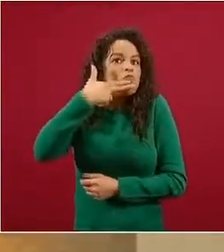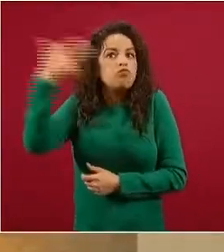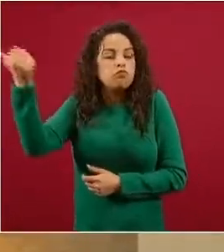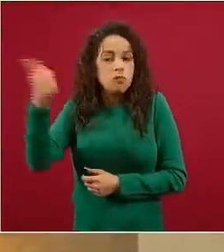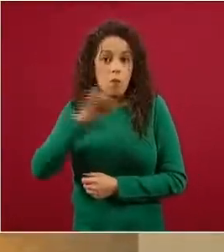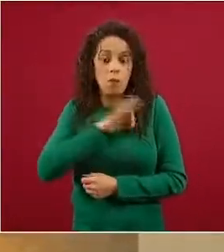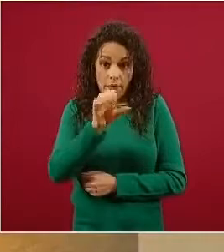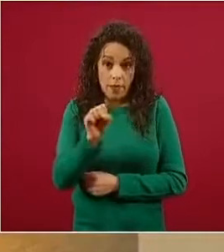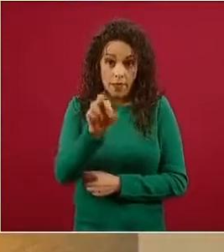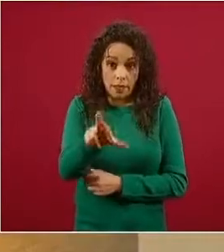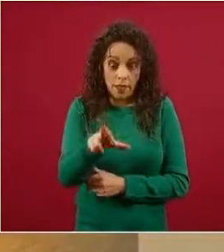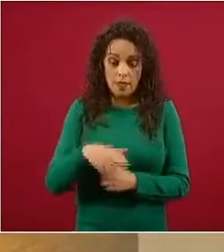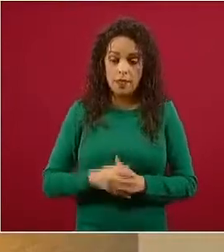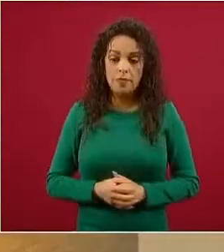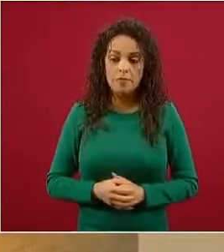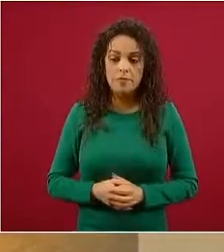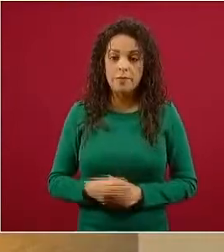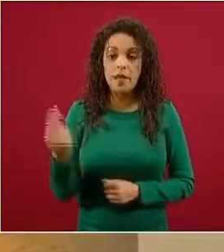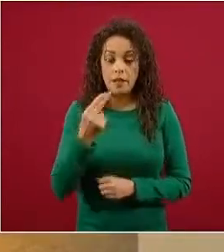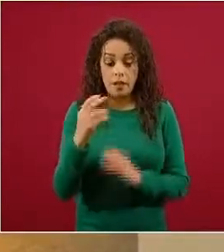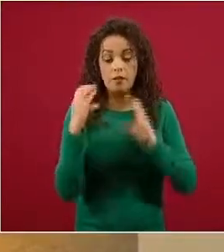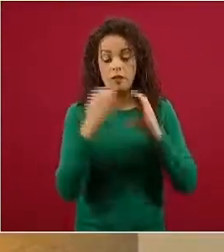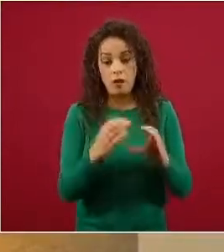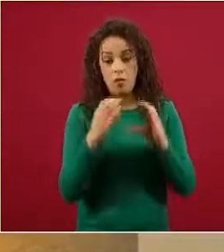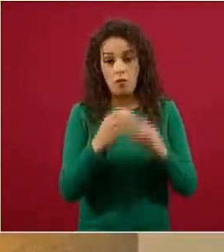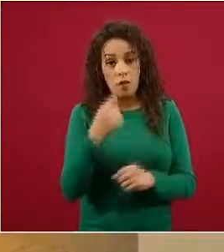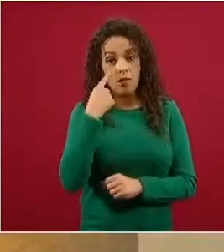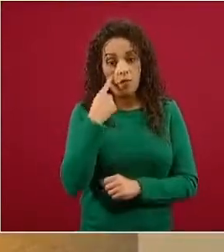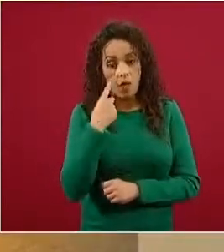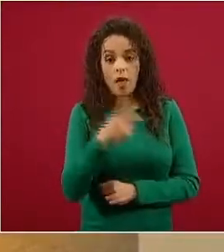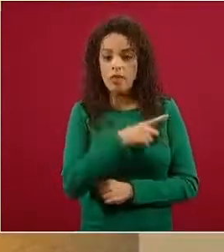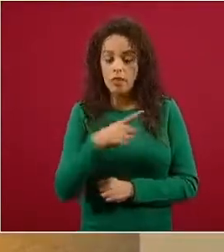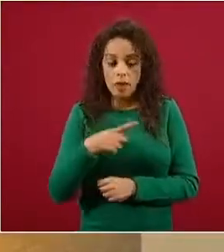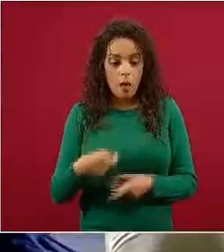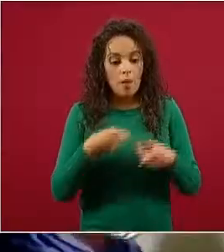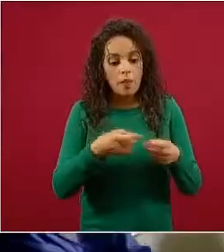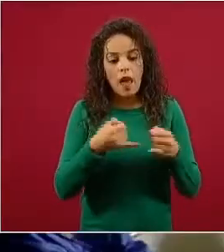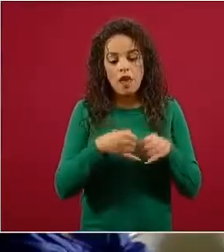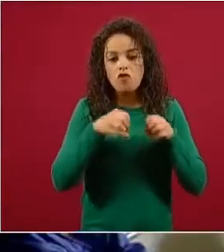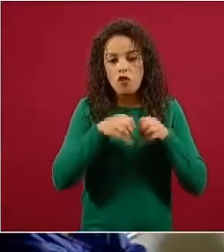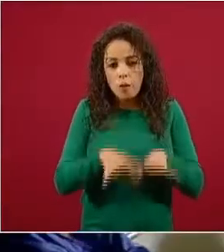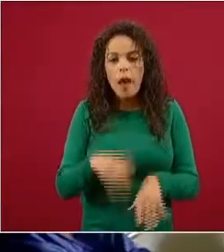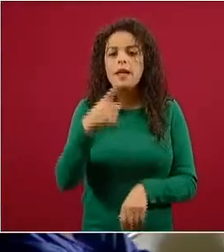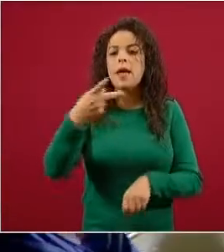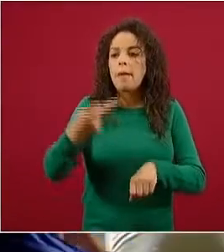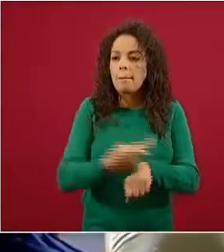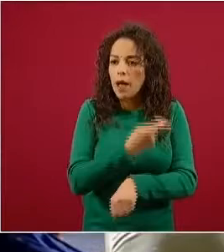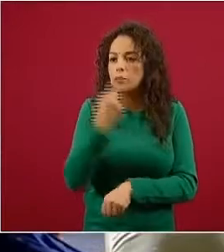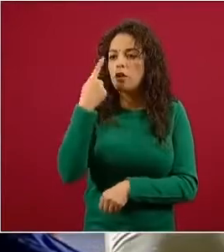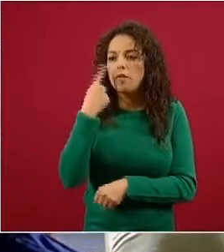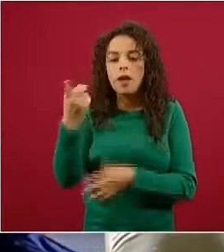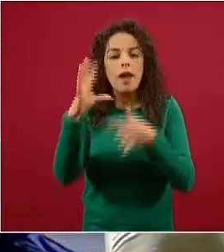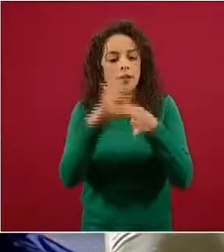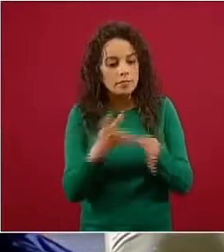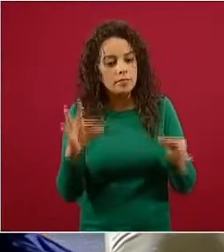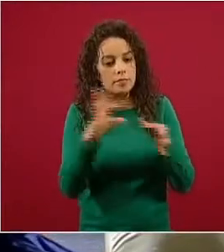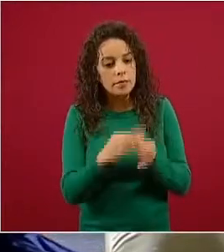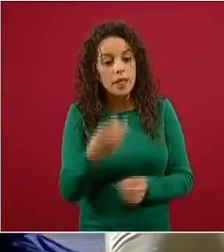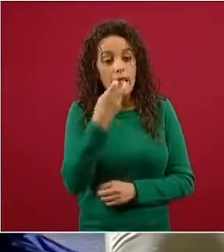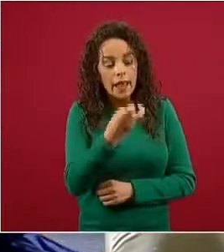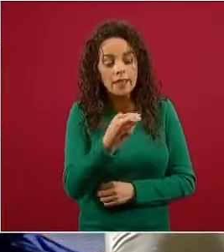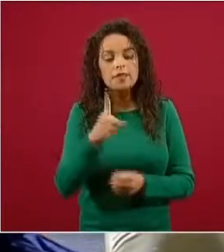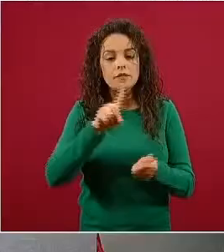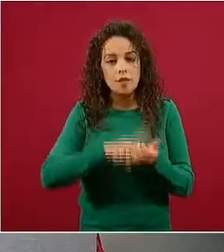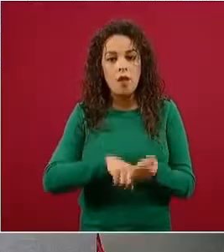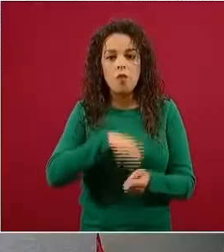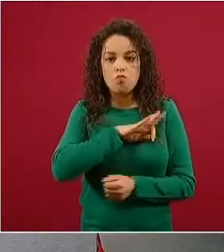niños acerca de la muerte y del duelo. La que sigue. Los adolescentes es una población que